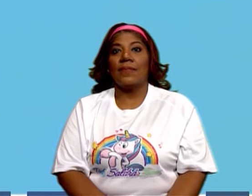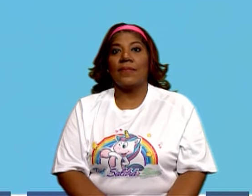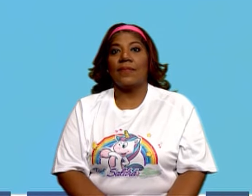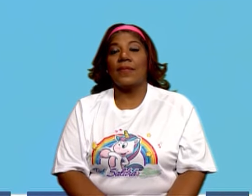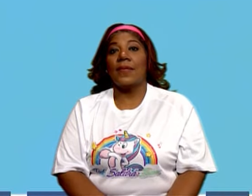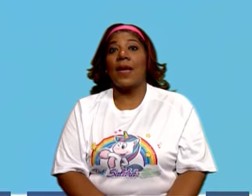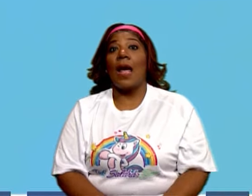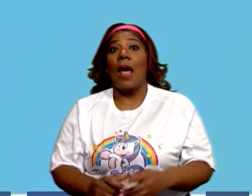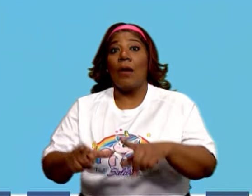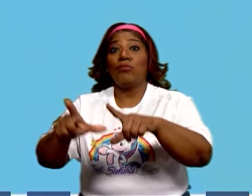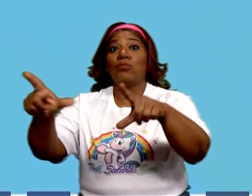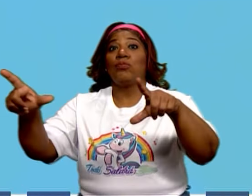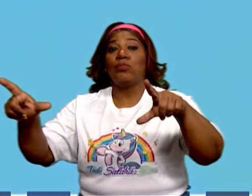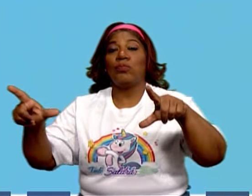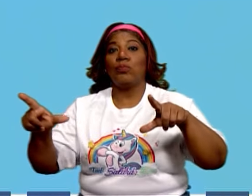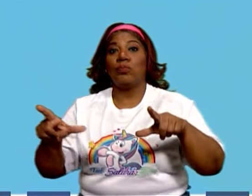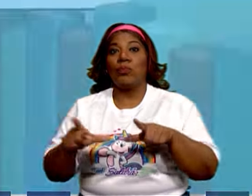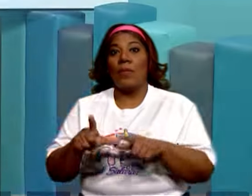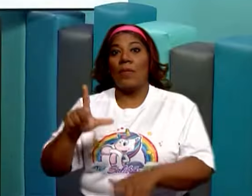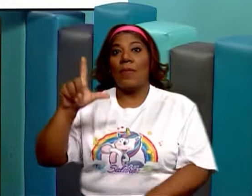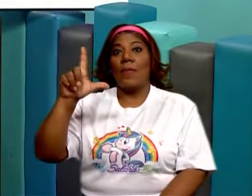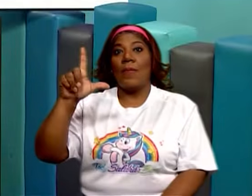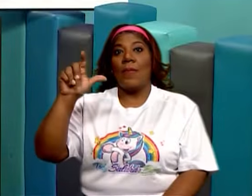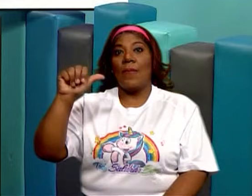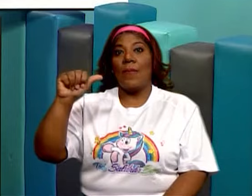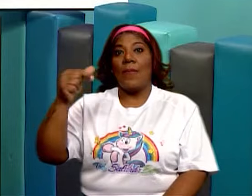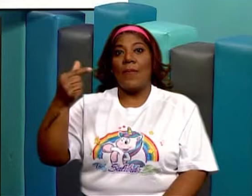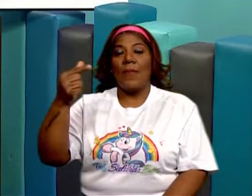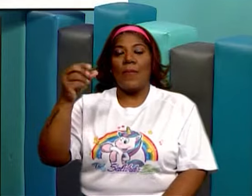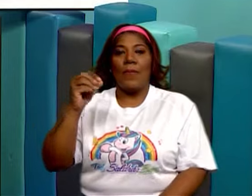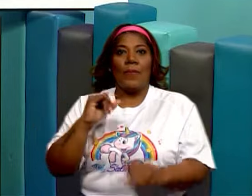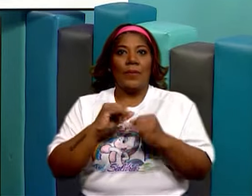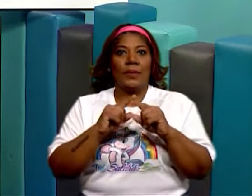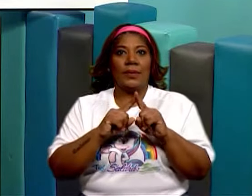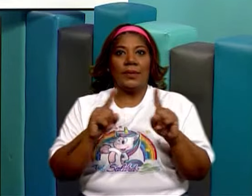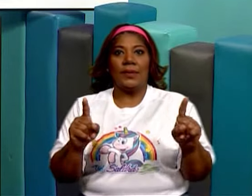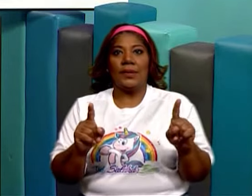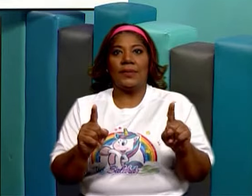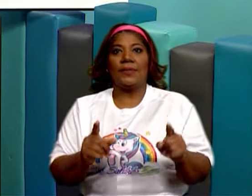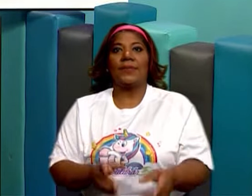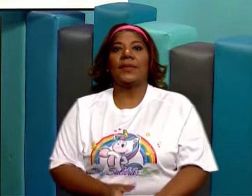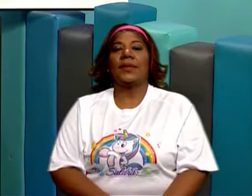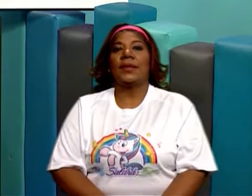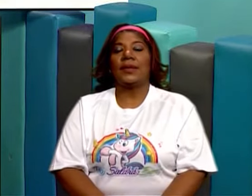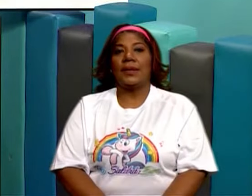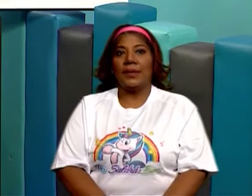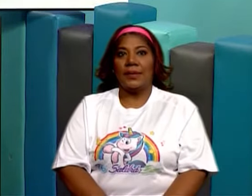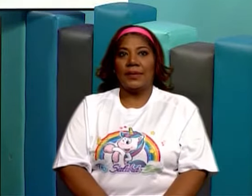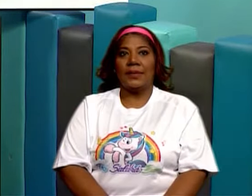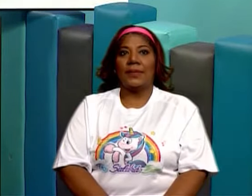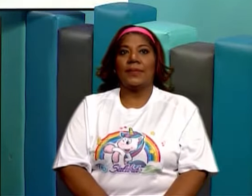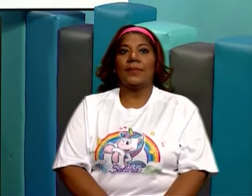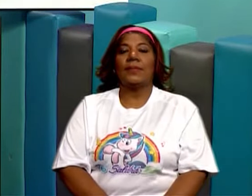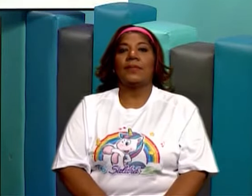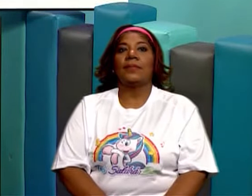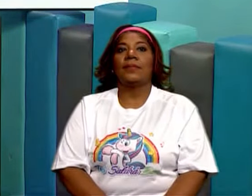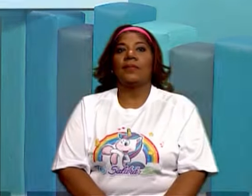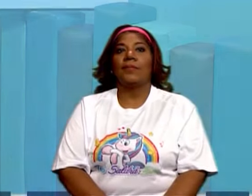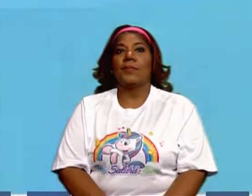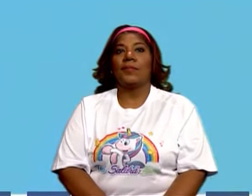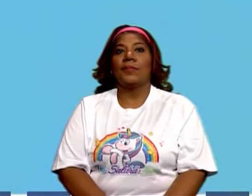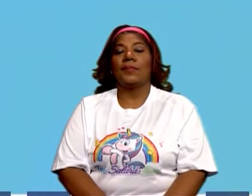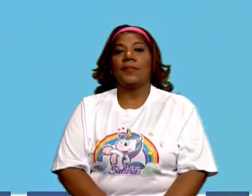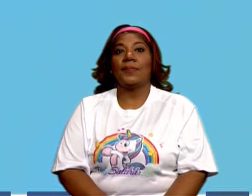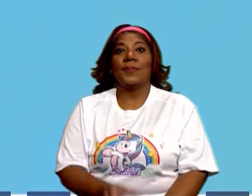Este es un lago. No es la misma imagen, ¿cierto? Así que vamos a guardar la carta. Vamos a buscar